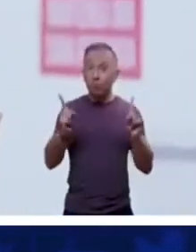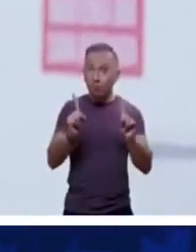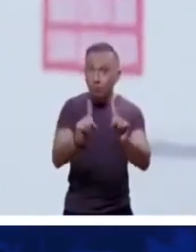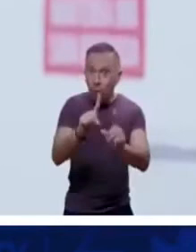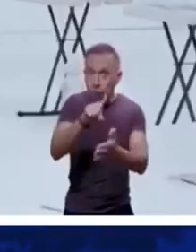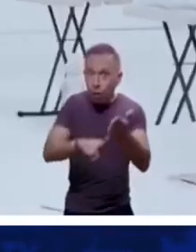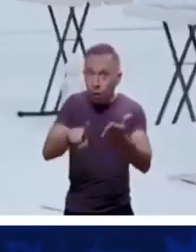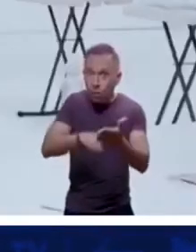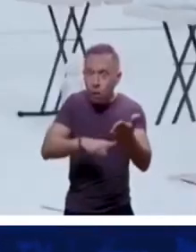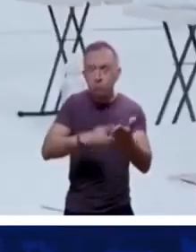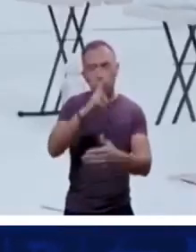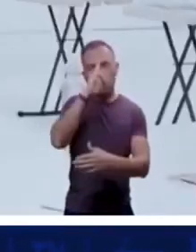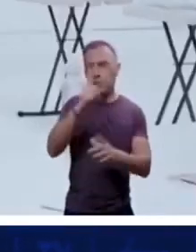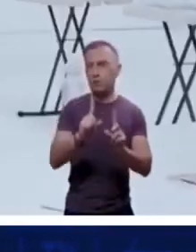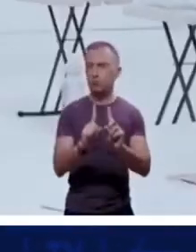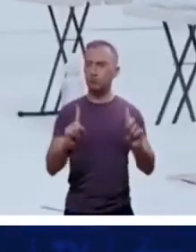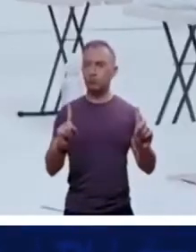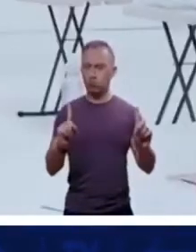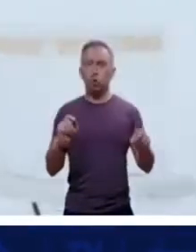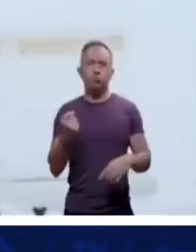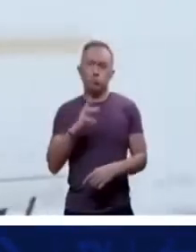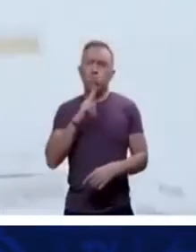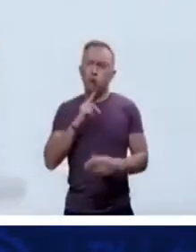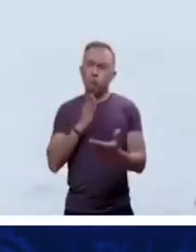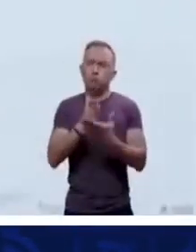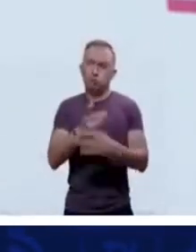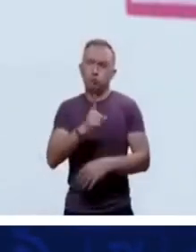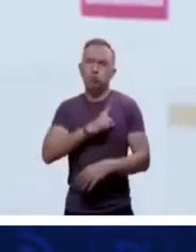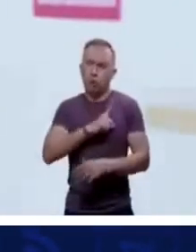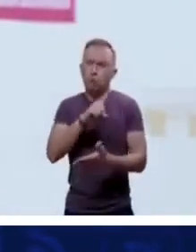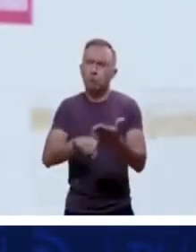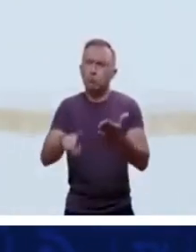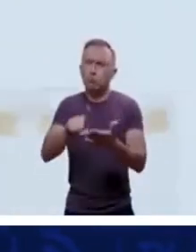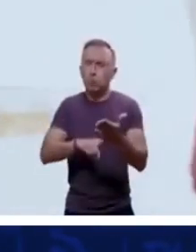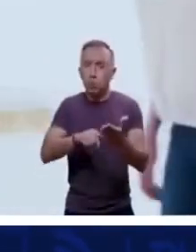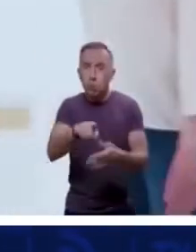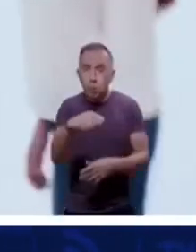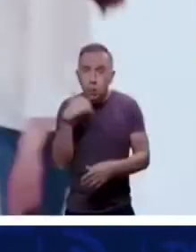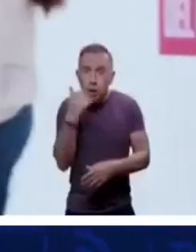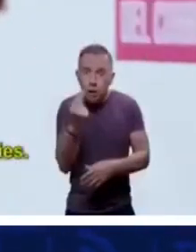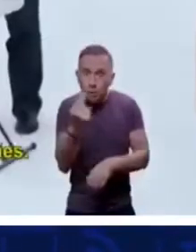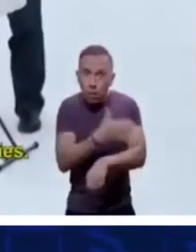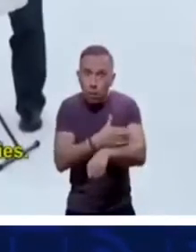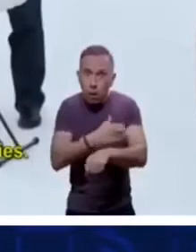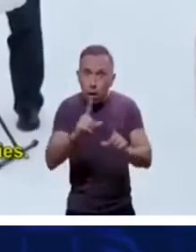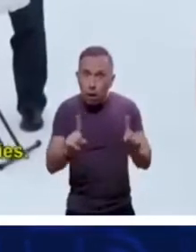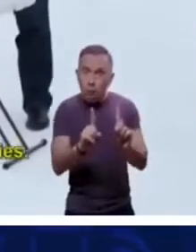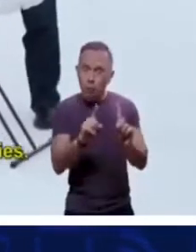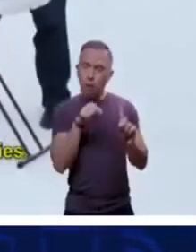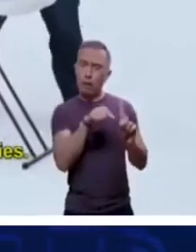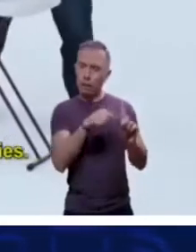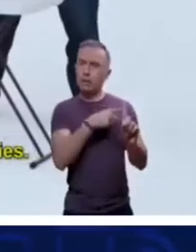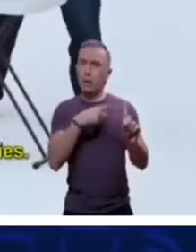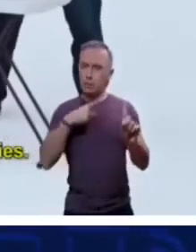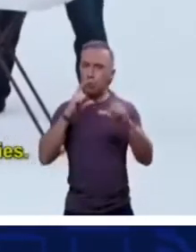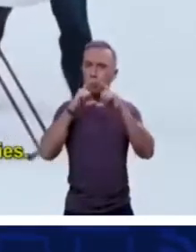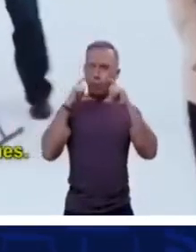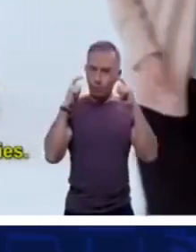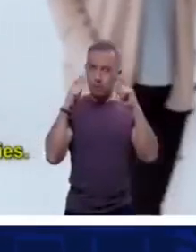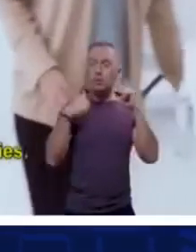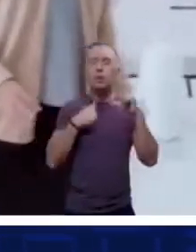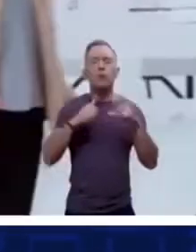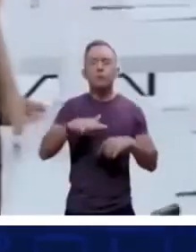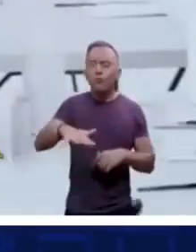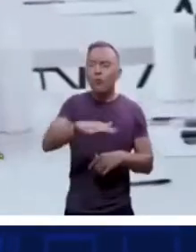la sana distancia aunque el dead delante y los de adelante no tú si tu marca tu distancia con respecto